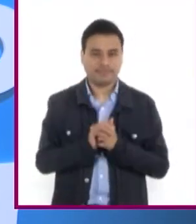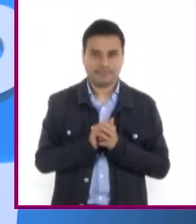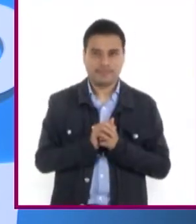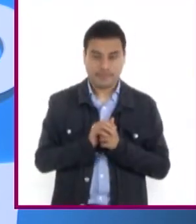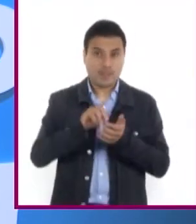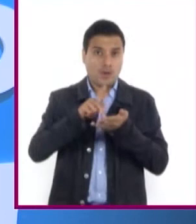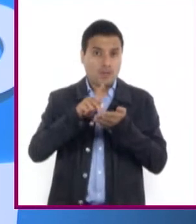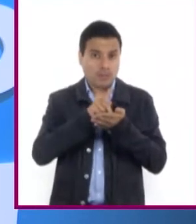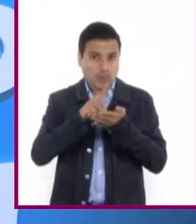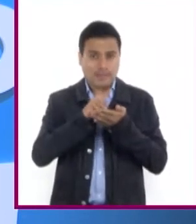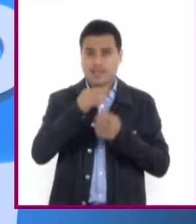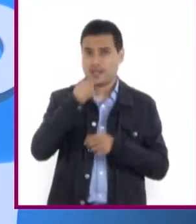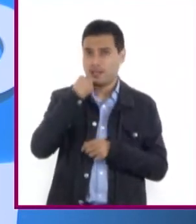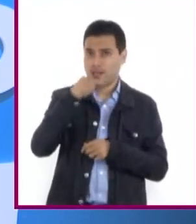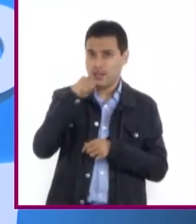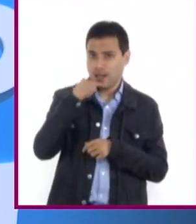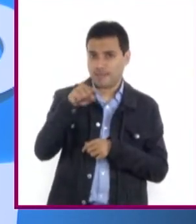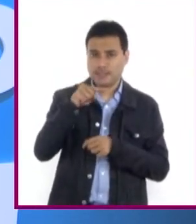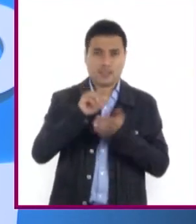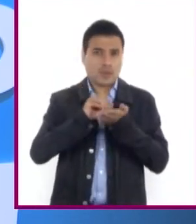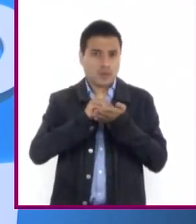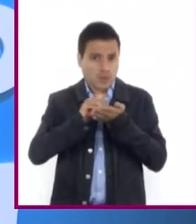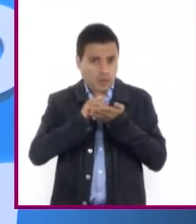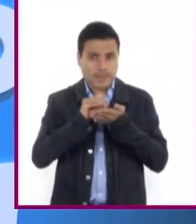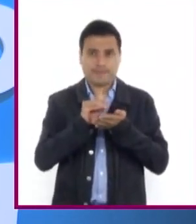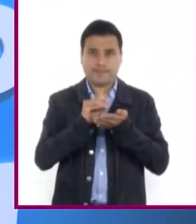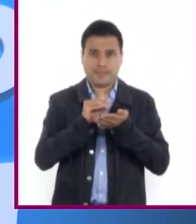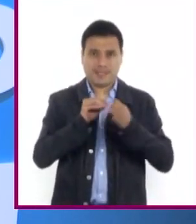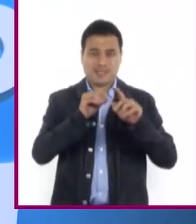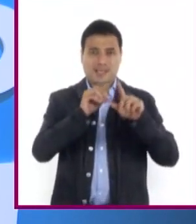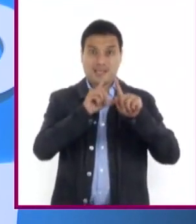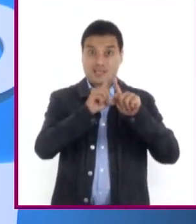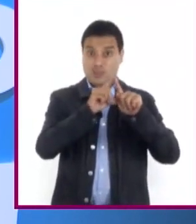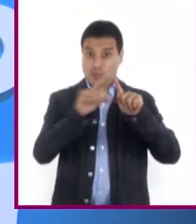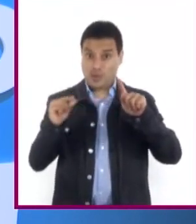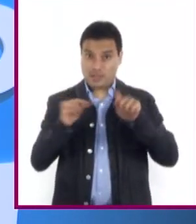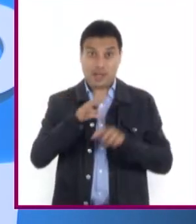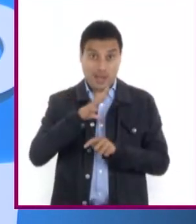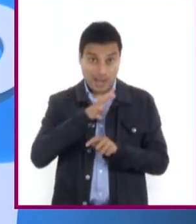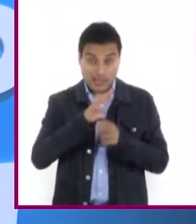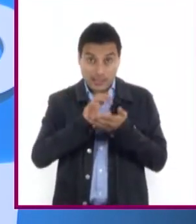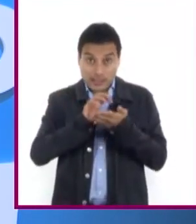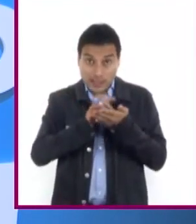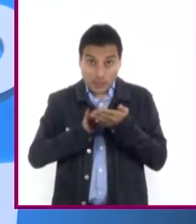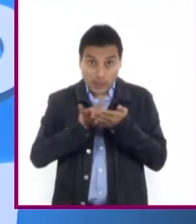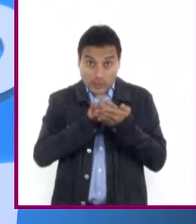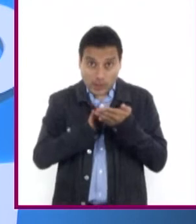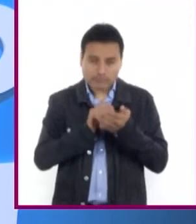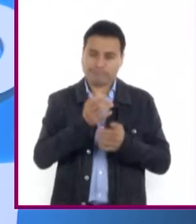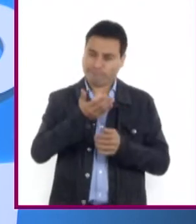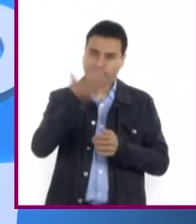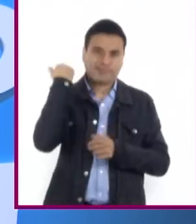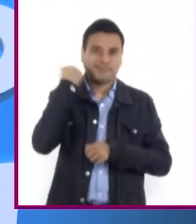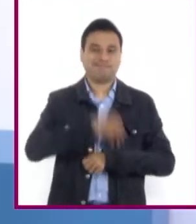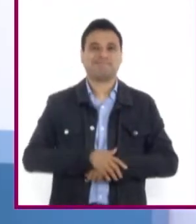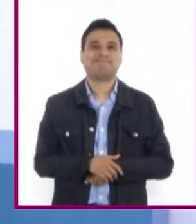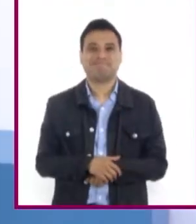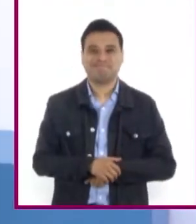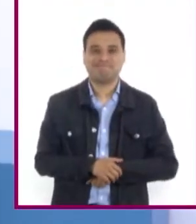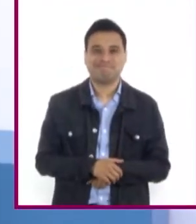bolígrafo, un lápiz, una goma, una escuadra y si tienes a la mano una calculadora, con mucho gusto.